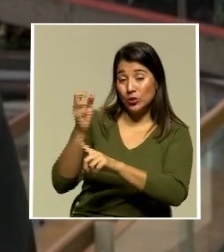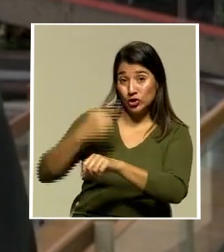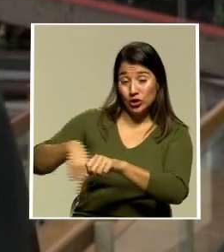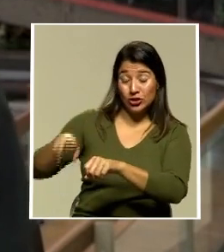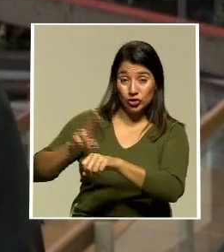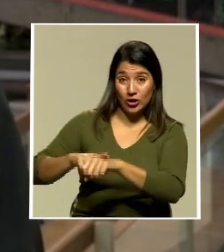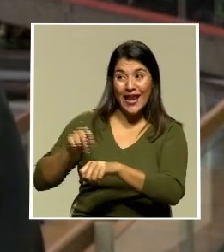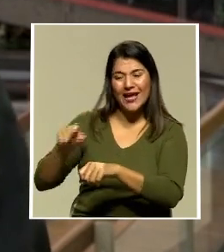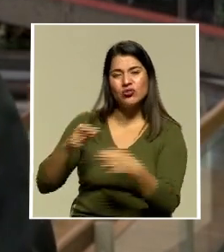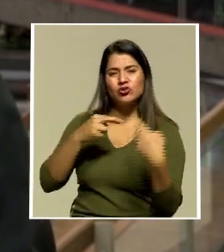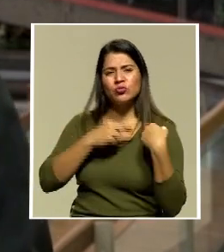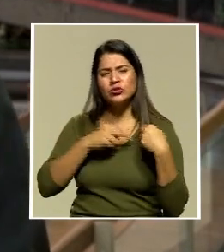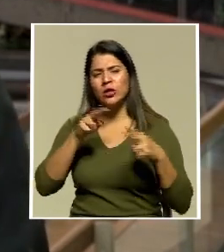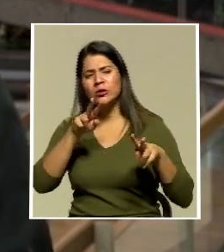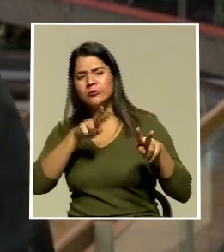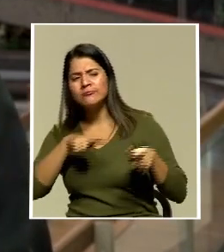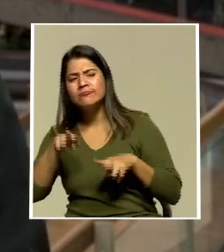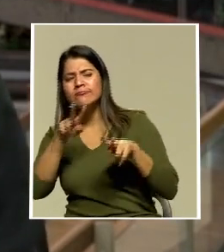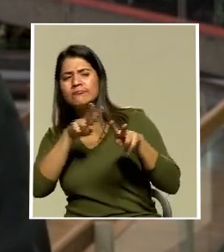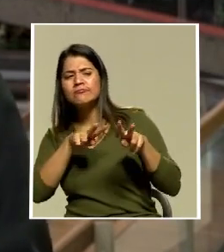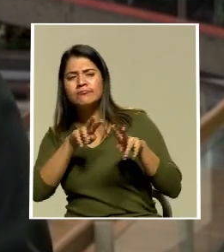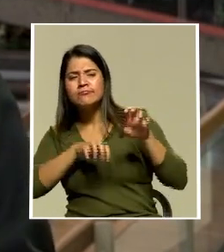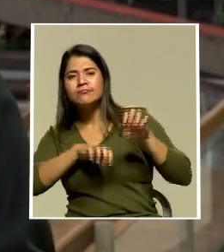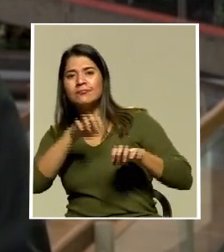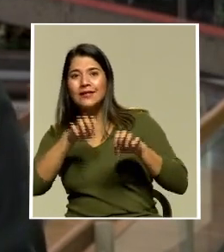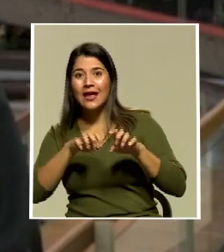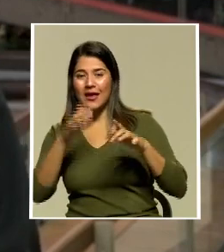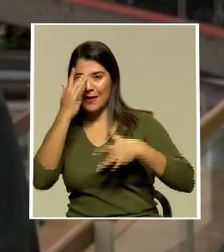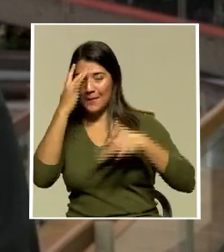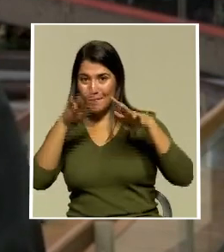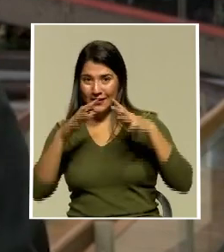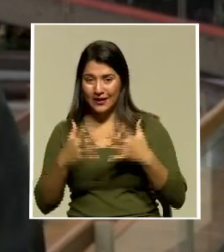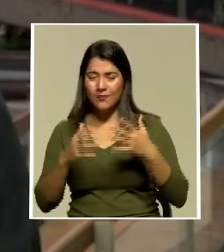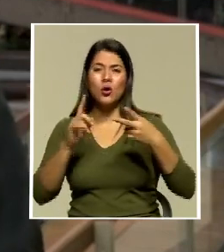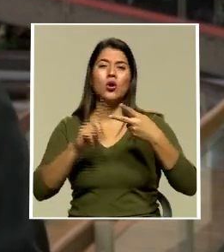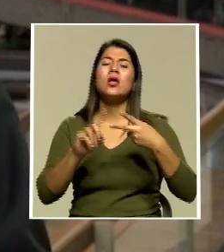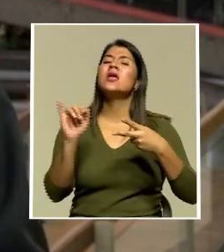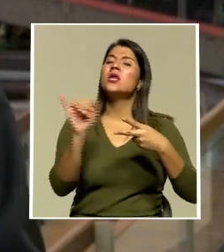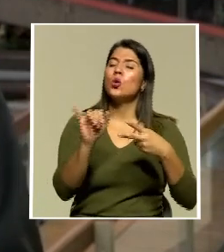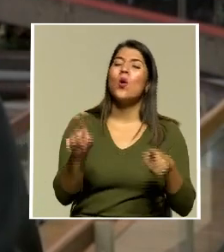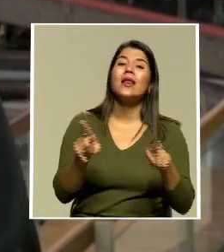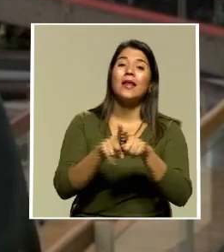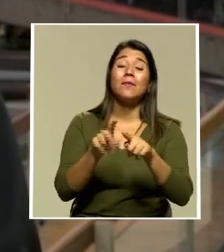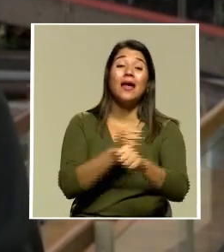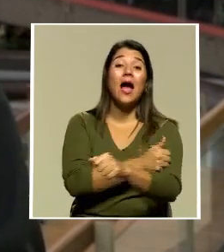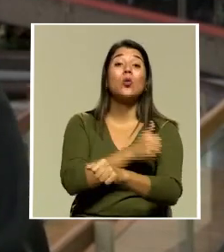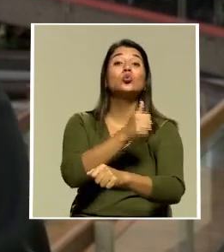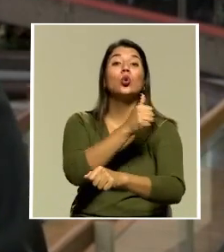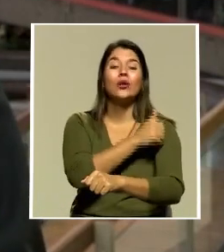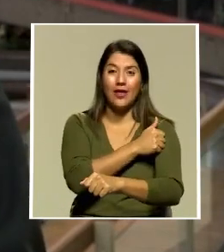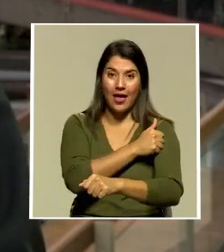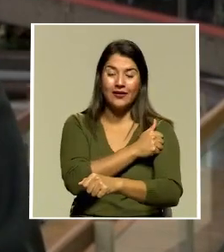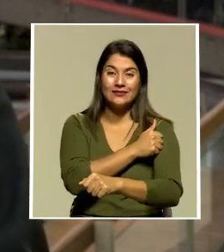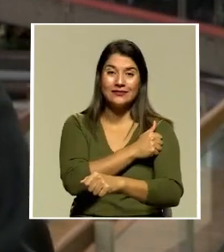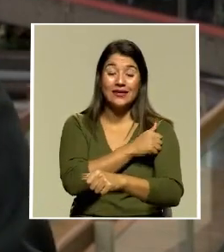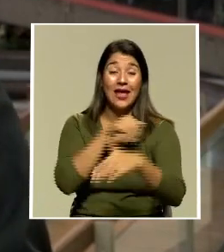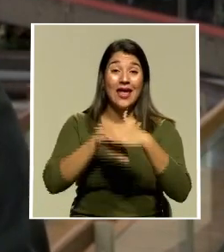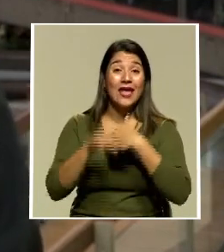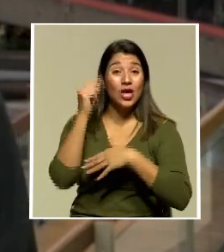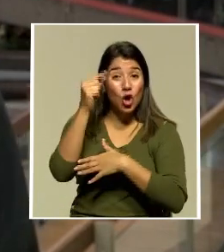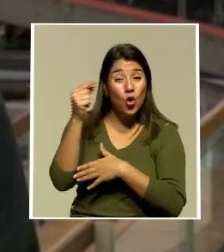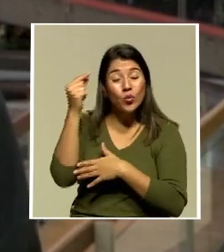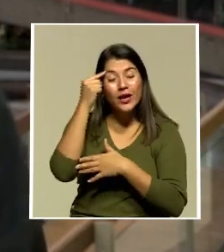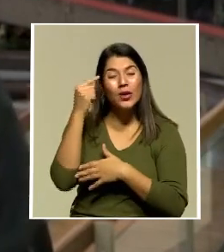pandemia, así como las oportunidades de trabajo conjunto entre gobierno y sectores para desacelerar